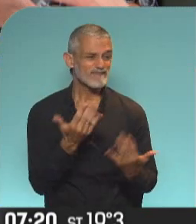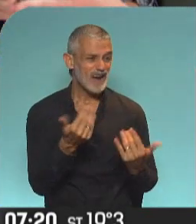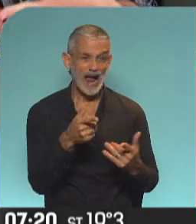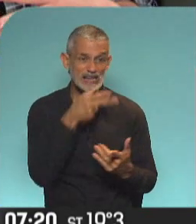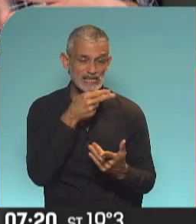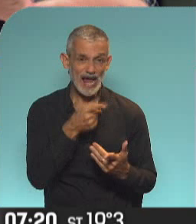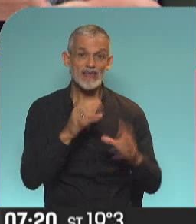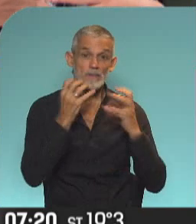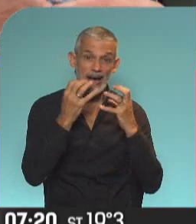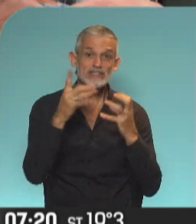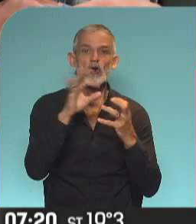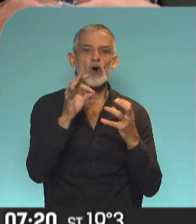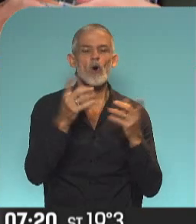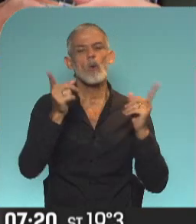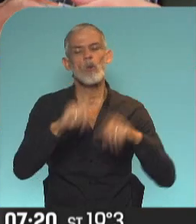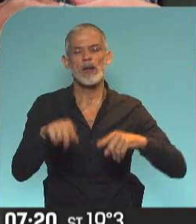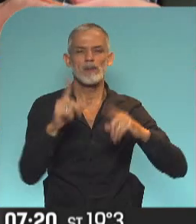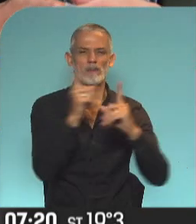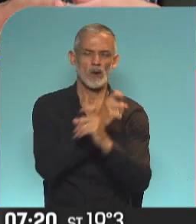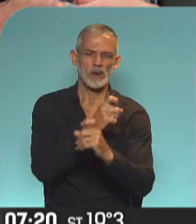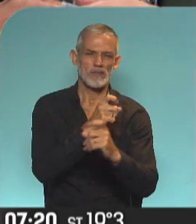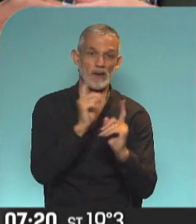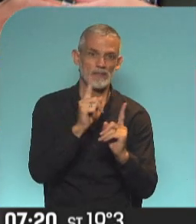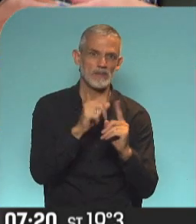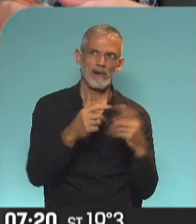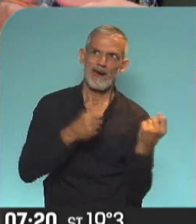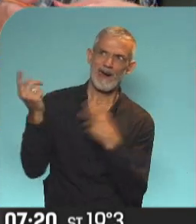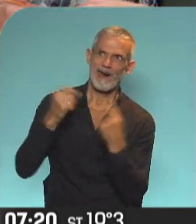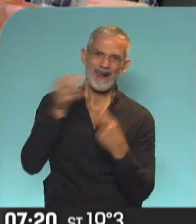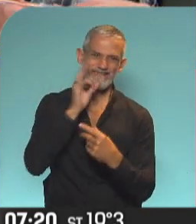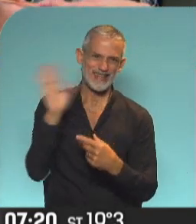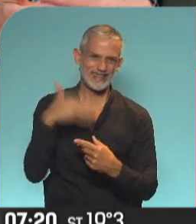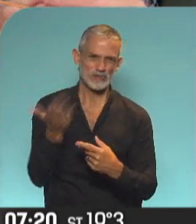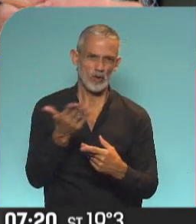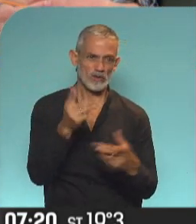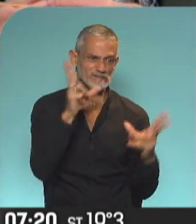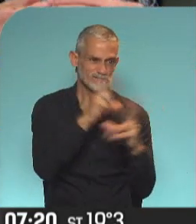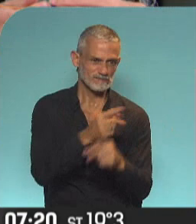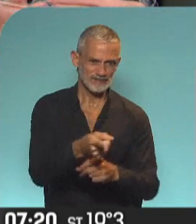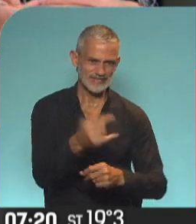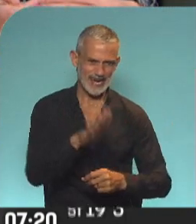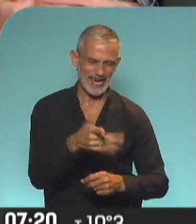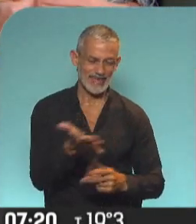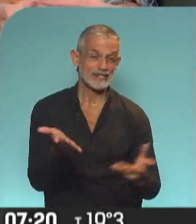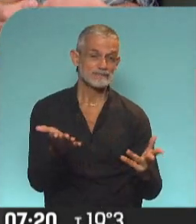maíz o se va a volver al problema inicial que planteaba el gobierno? Bien.